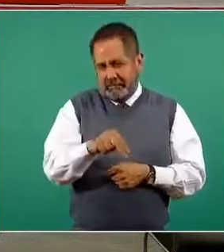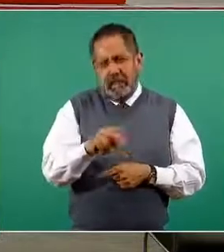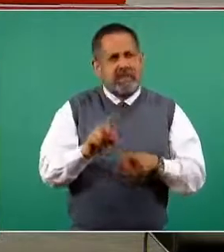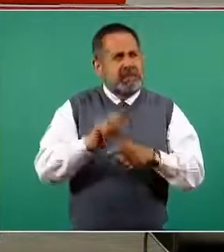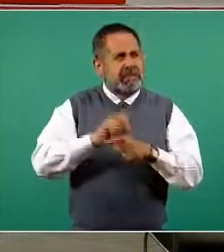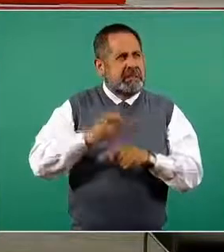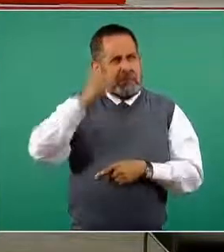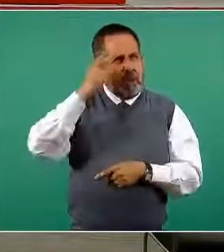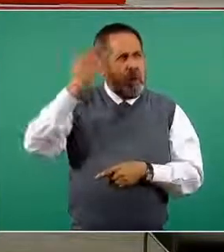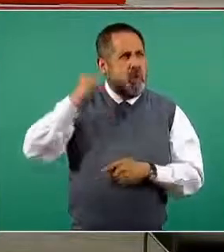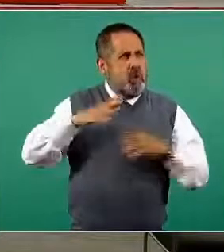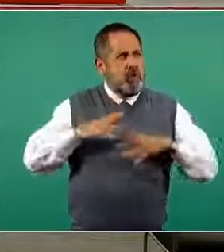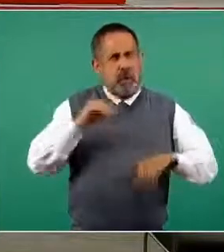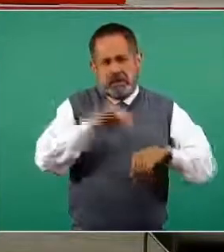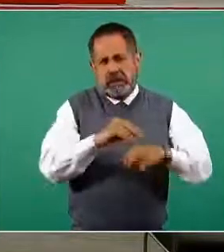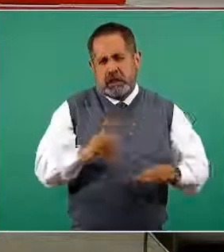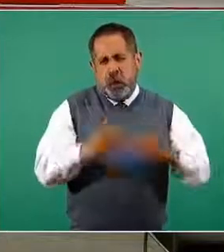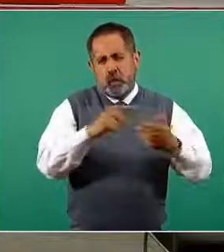hace décadas.